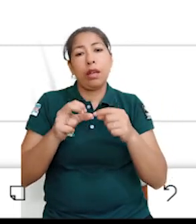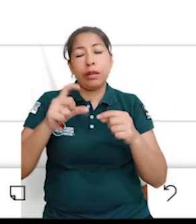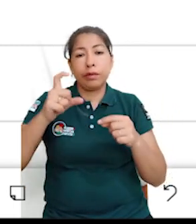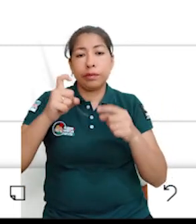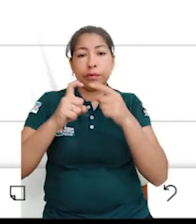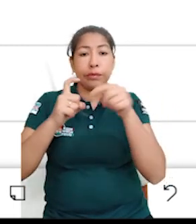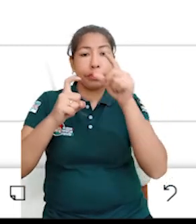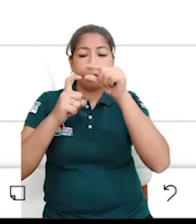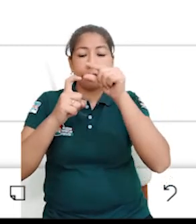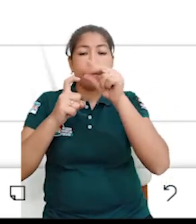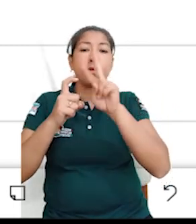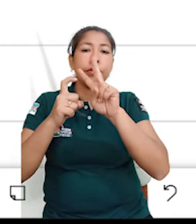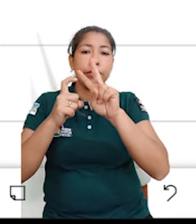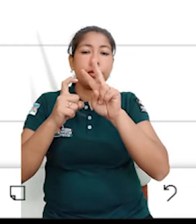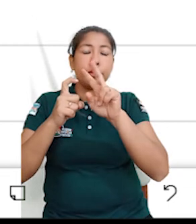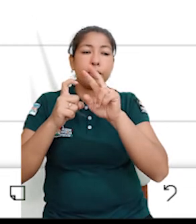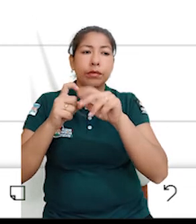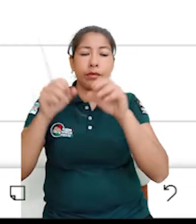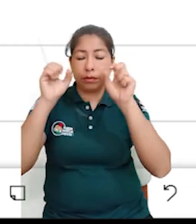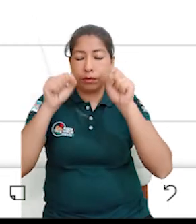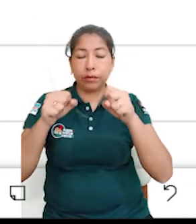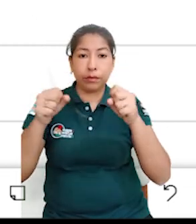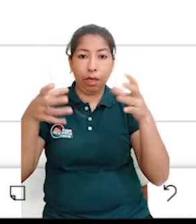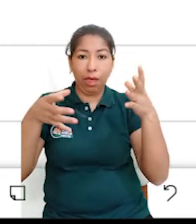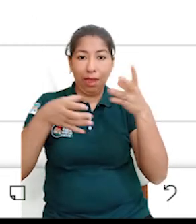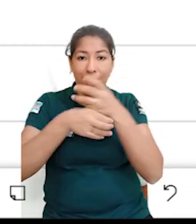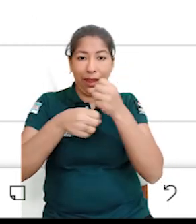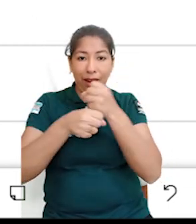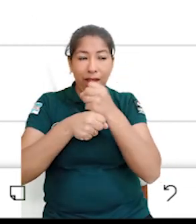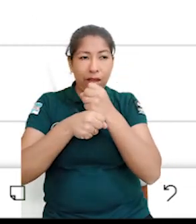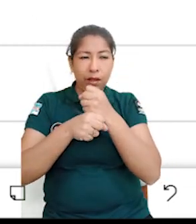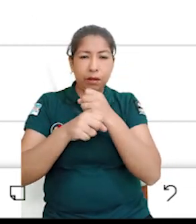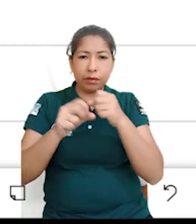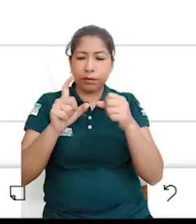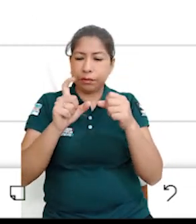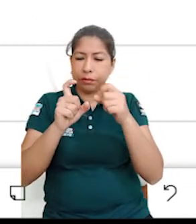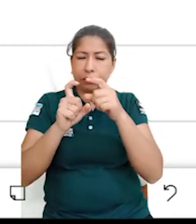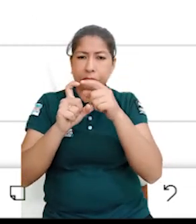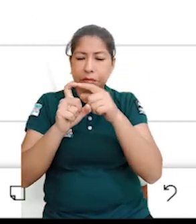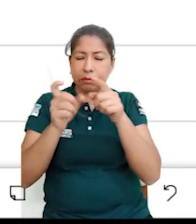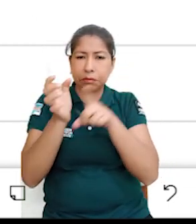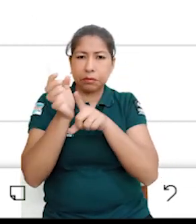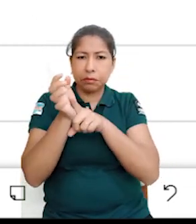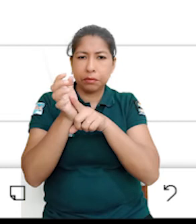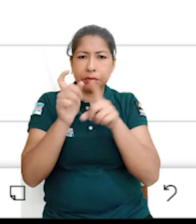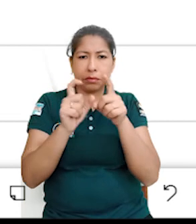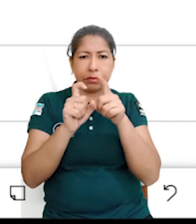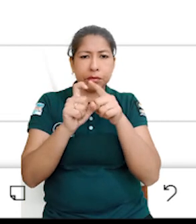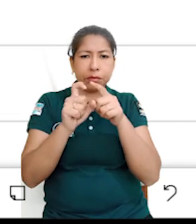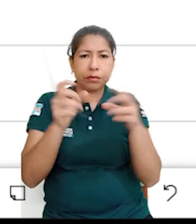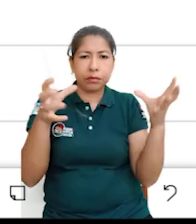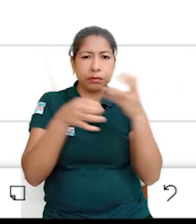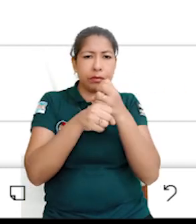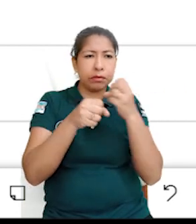acá dos términos semejantes que los podemos reducir. Reduciendo tendremos x al cuadrado, vamos a anotar acá la línea